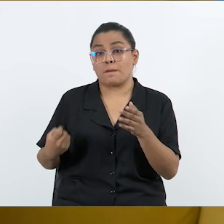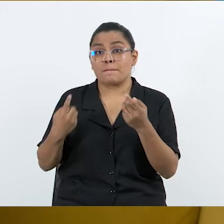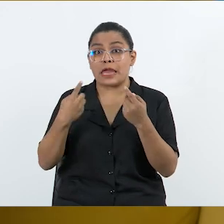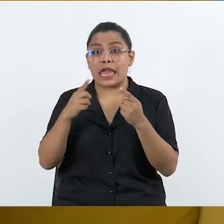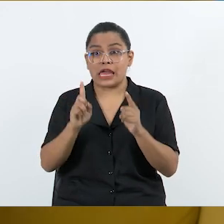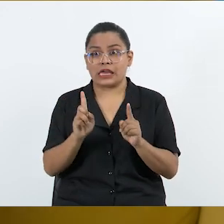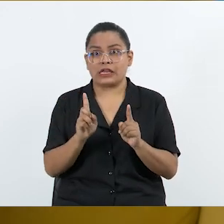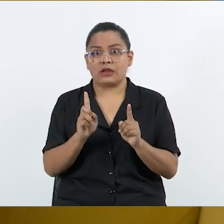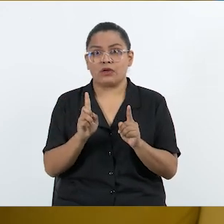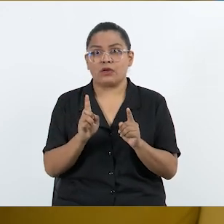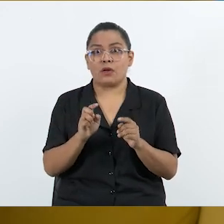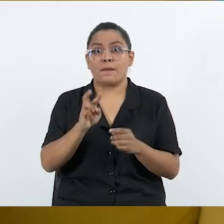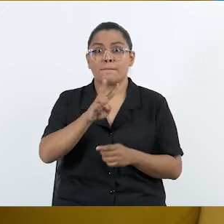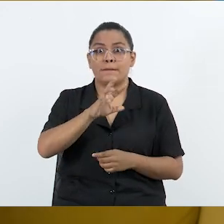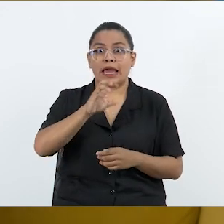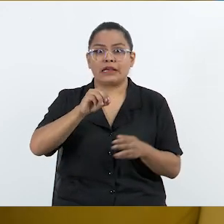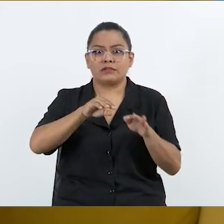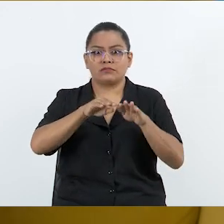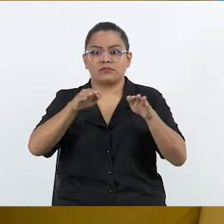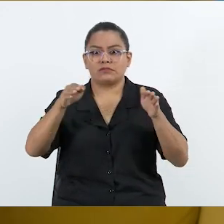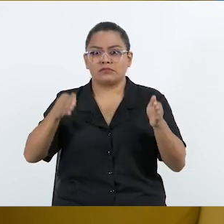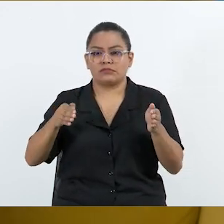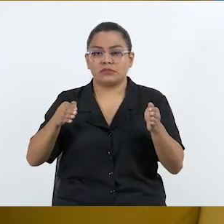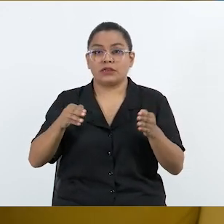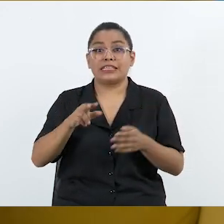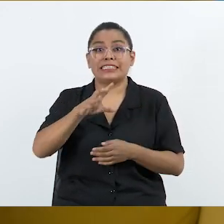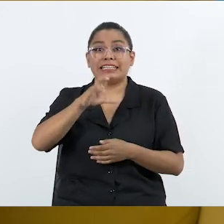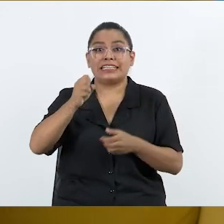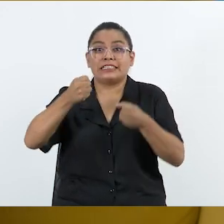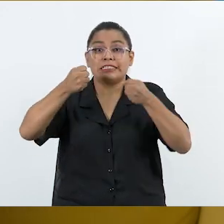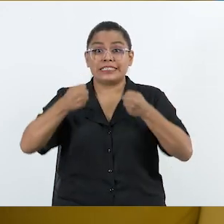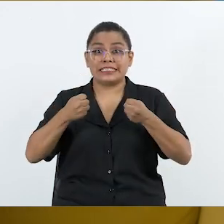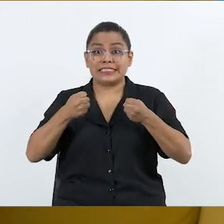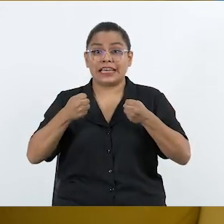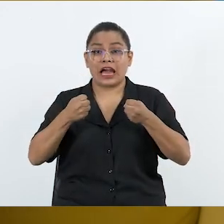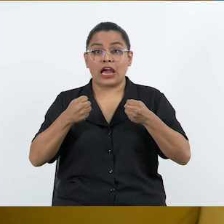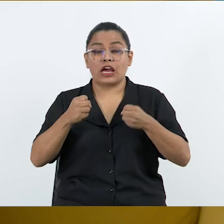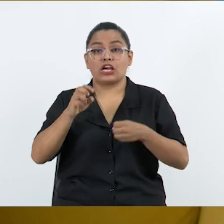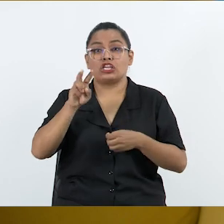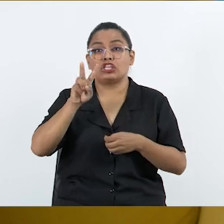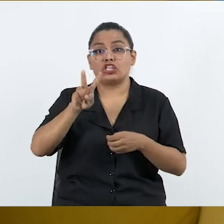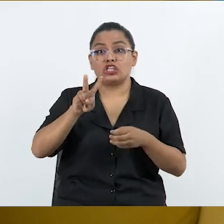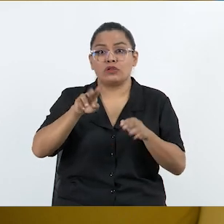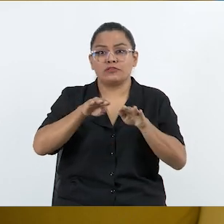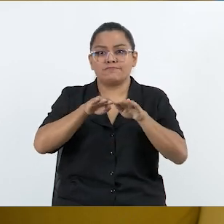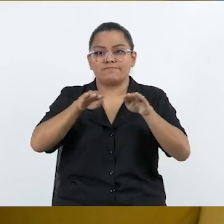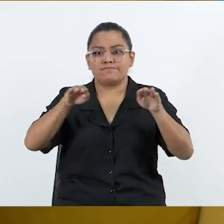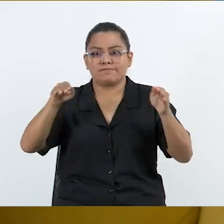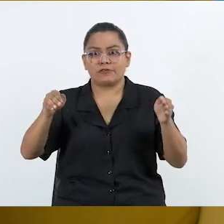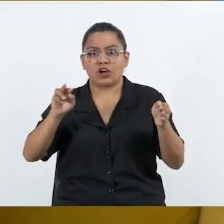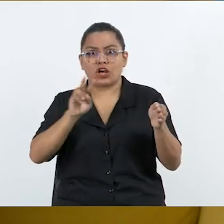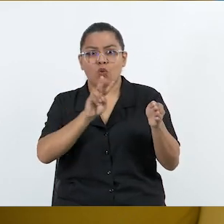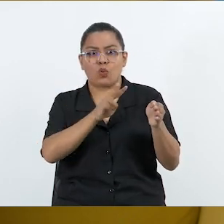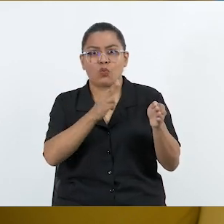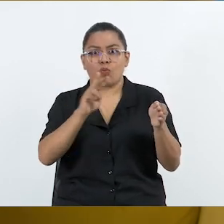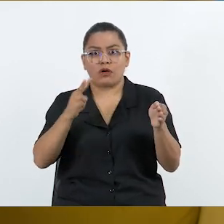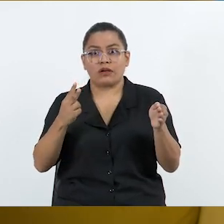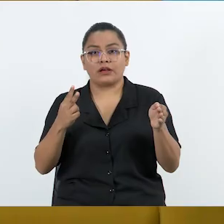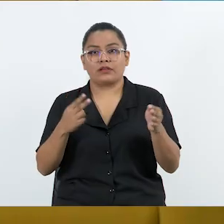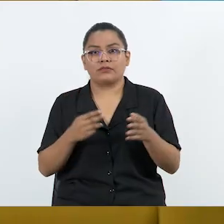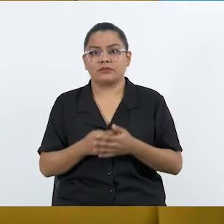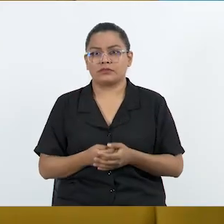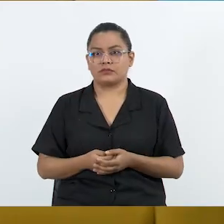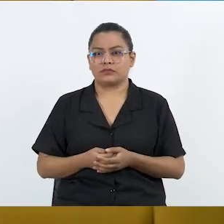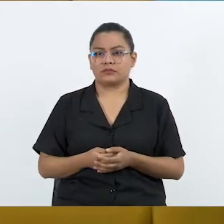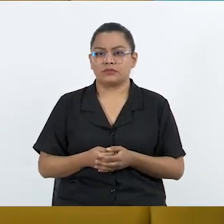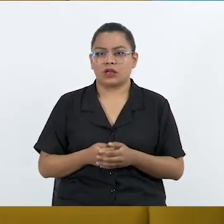estudiantes, pero solamente tenemos 20 mesas y 30 sillas individuales y 2 bancas dobles.